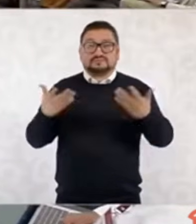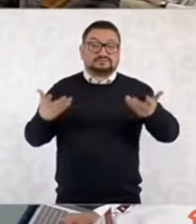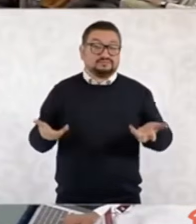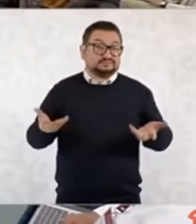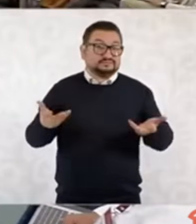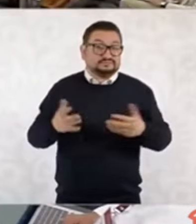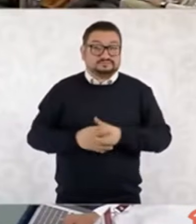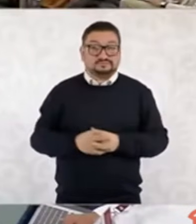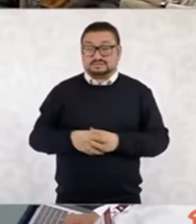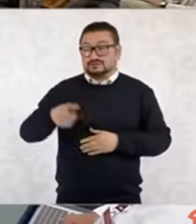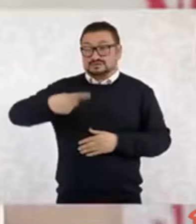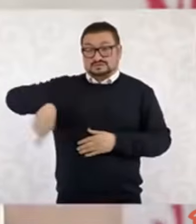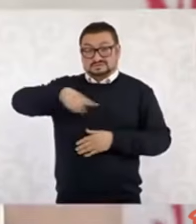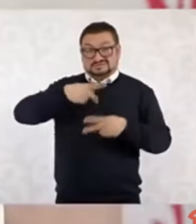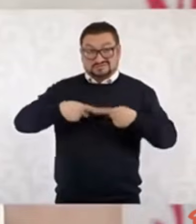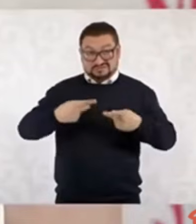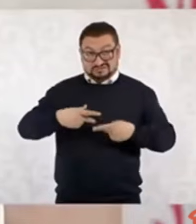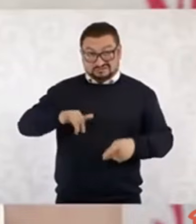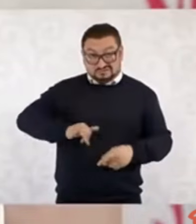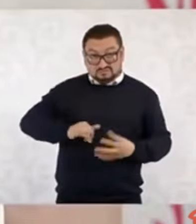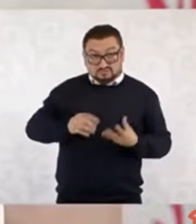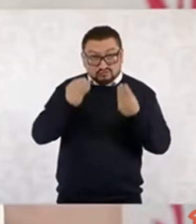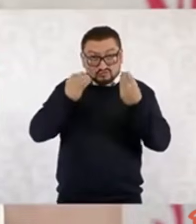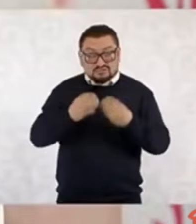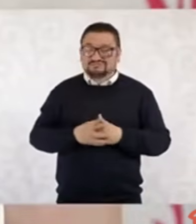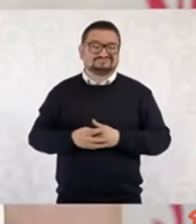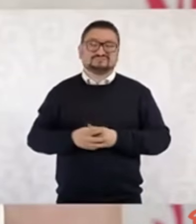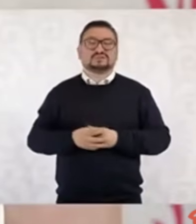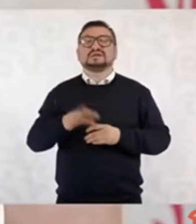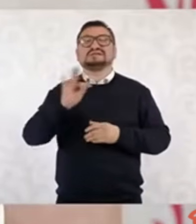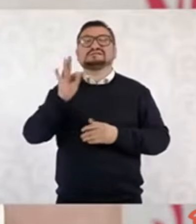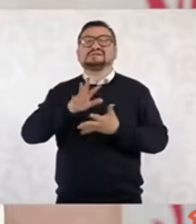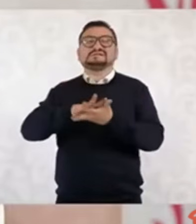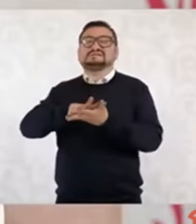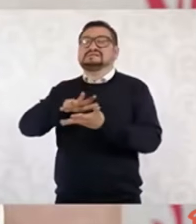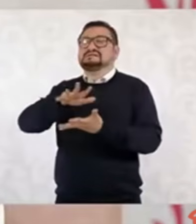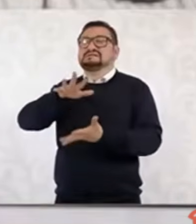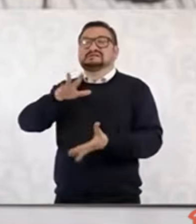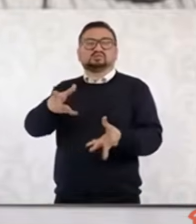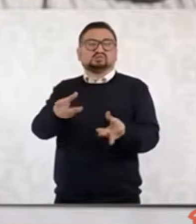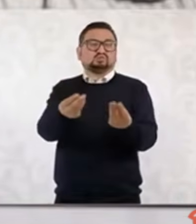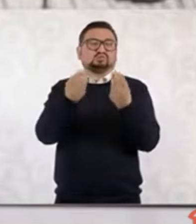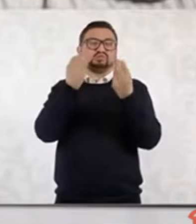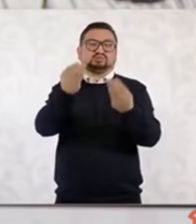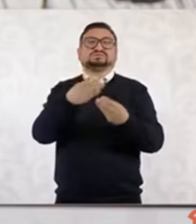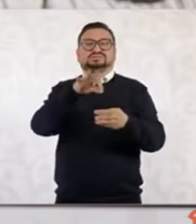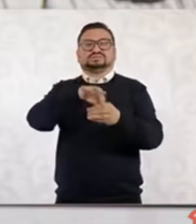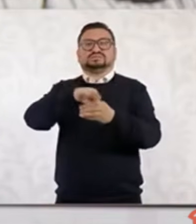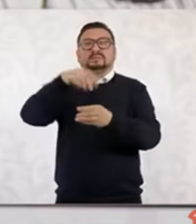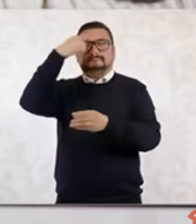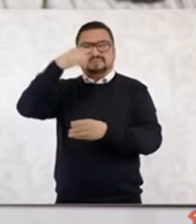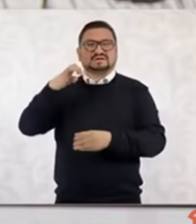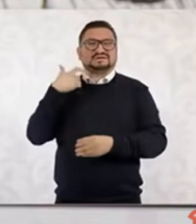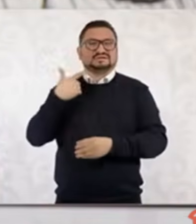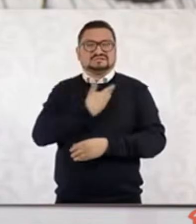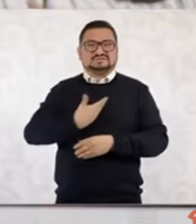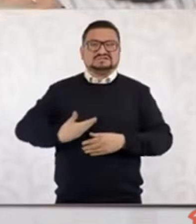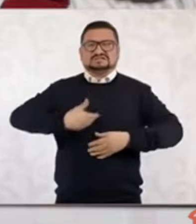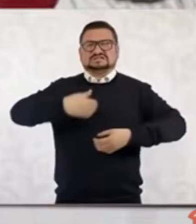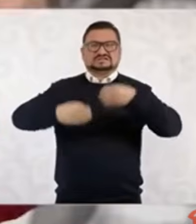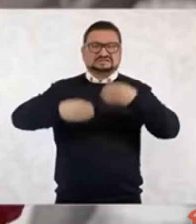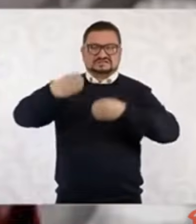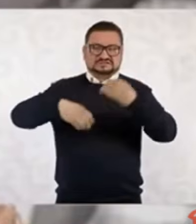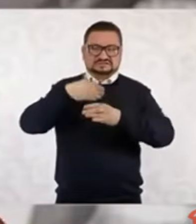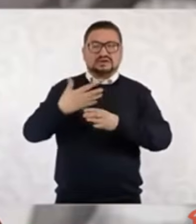Entonces, pues a la gente no le interesó mucho. Si hubiera habido un interés muy grande por juzgar a los expresidentes, pues hubiera